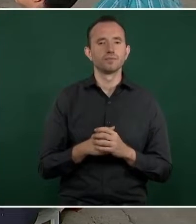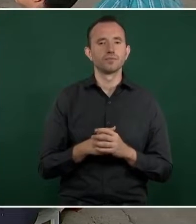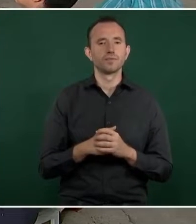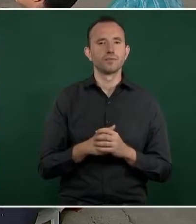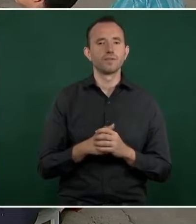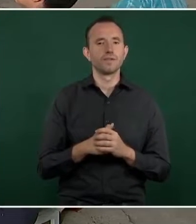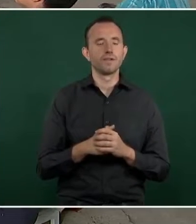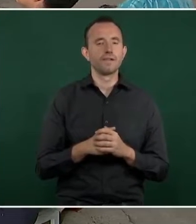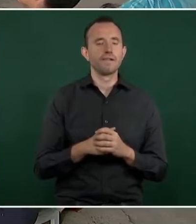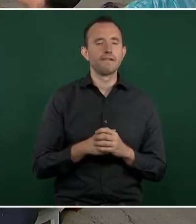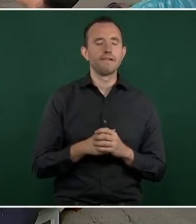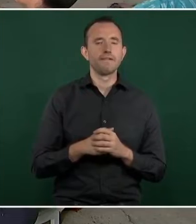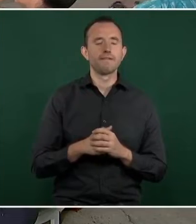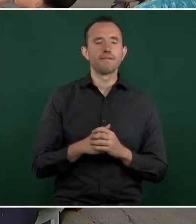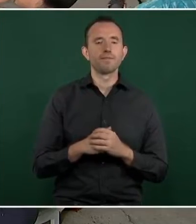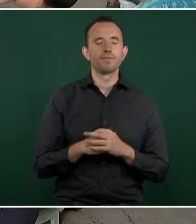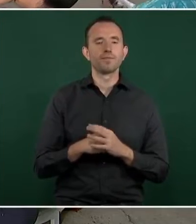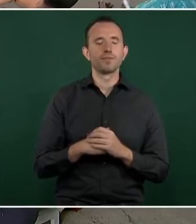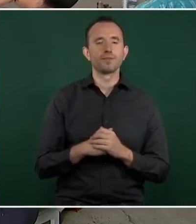Esto es